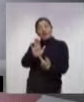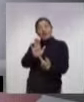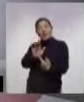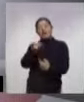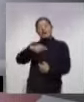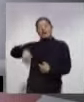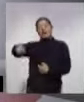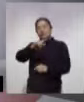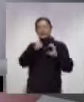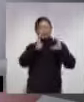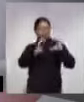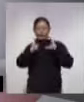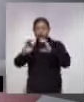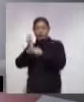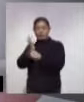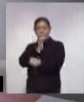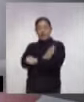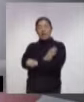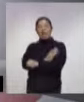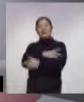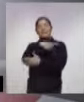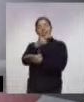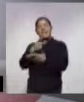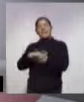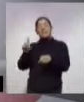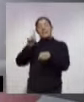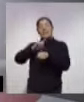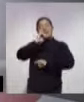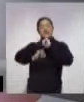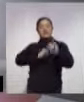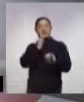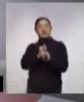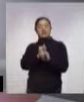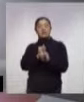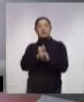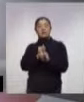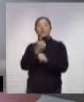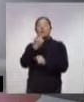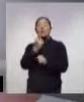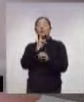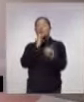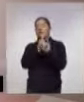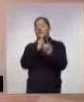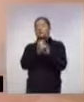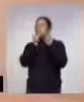de prevención en el marco de la campaña por el Día Internacional por una Internet Segura.